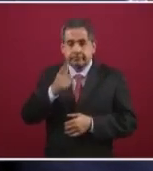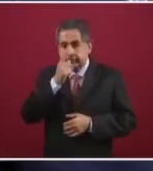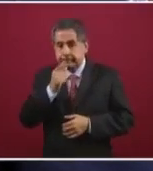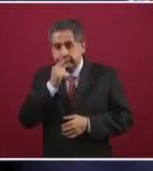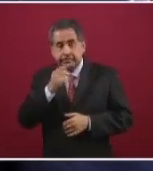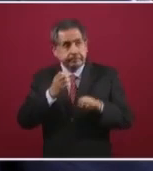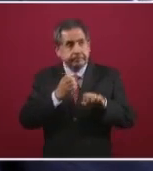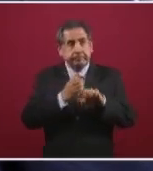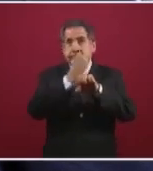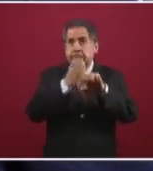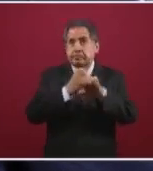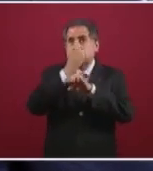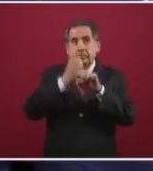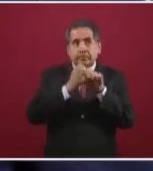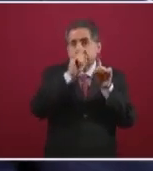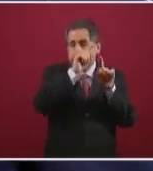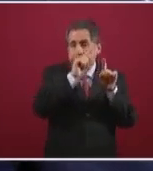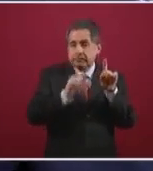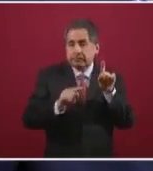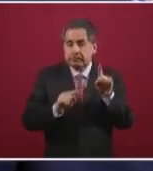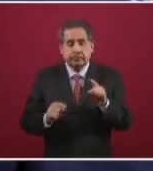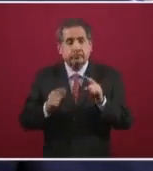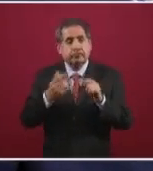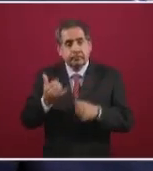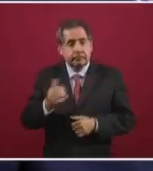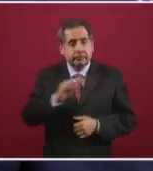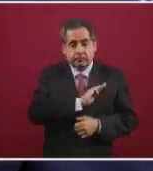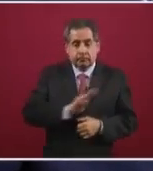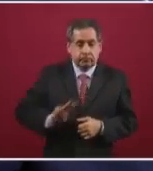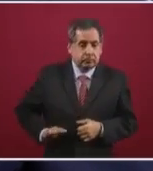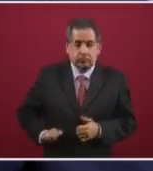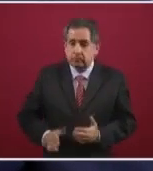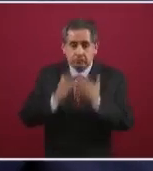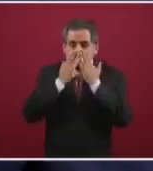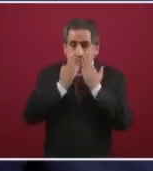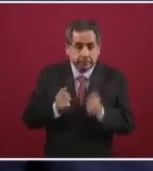los estados y en los municipios.